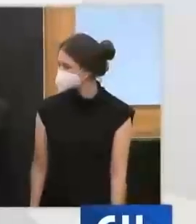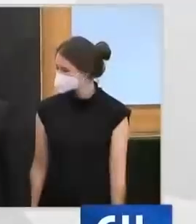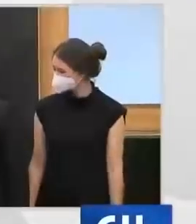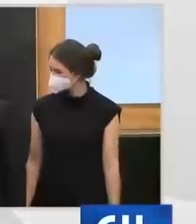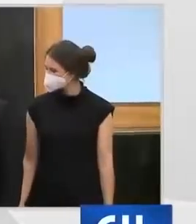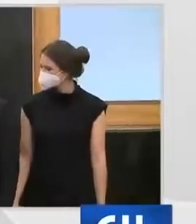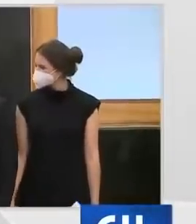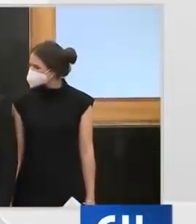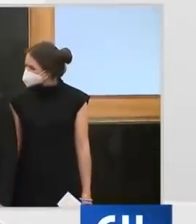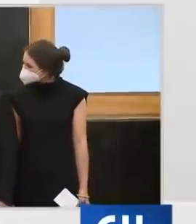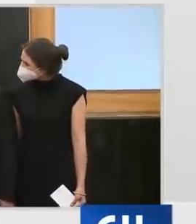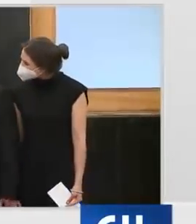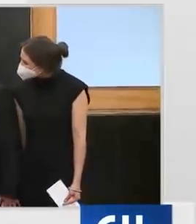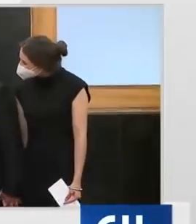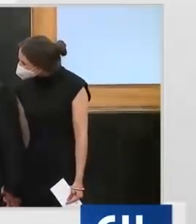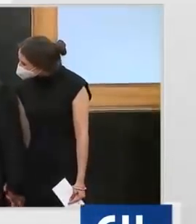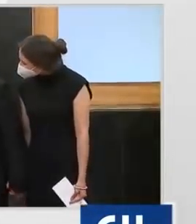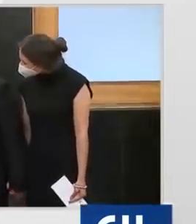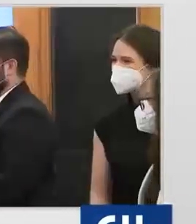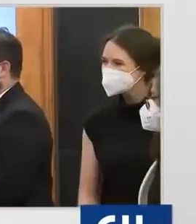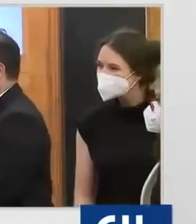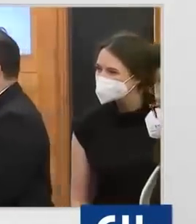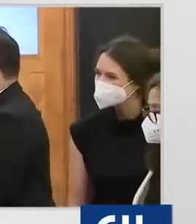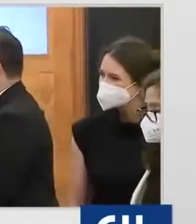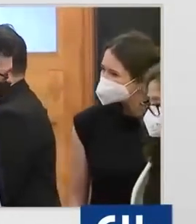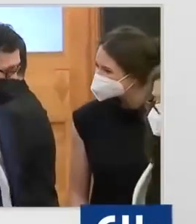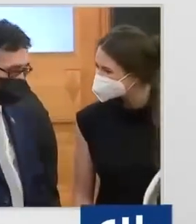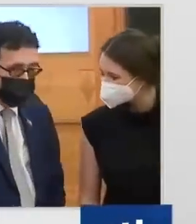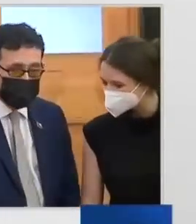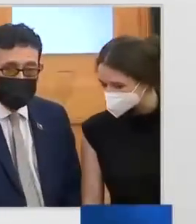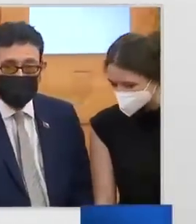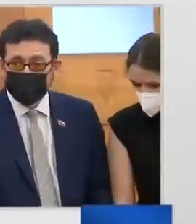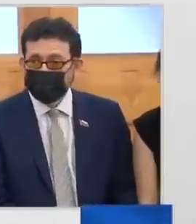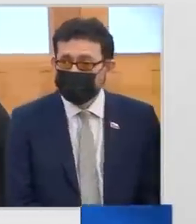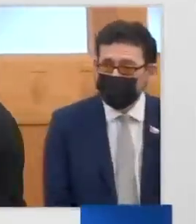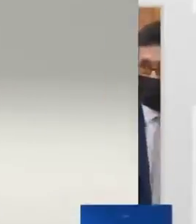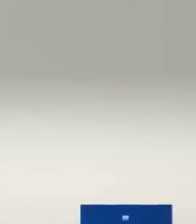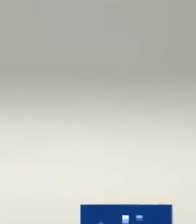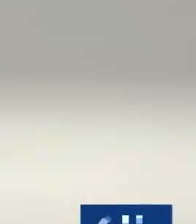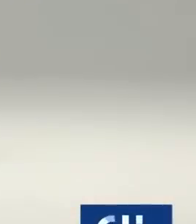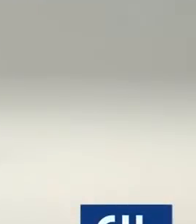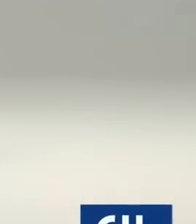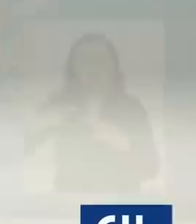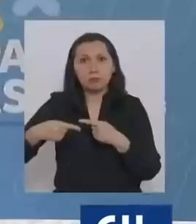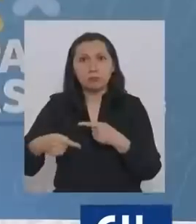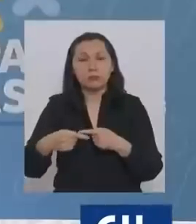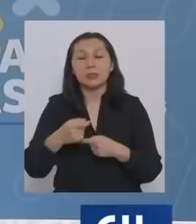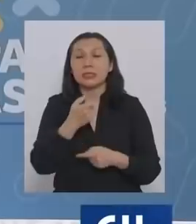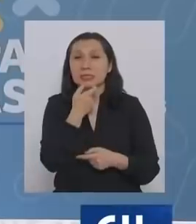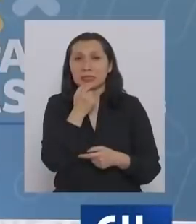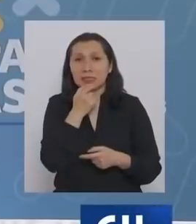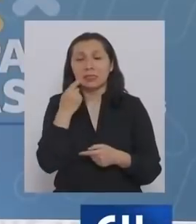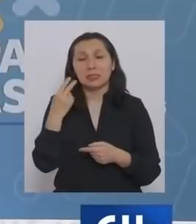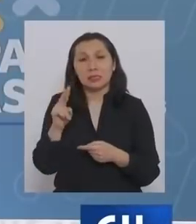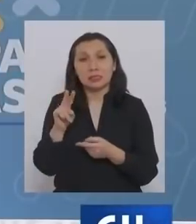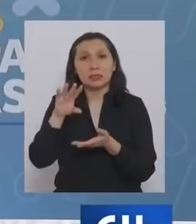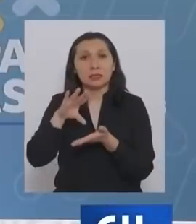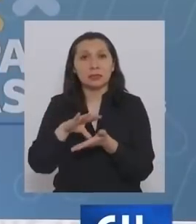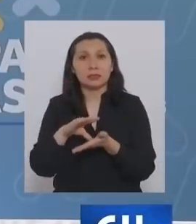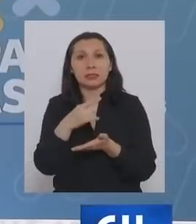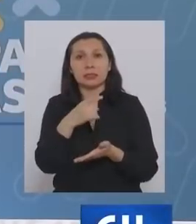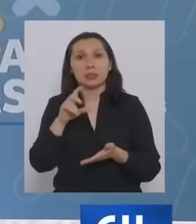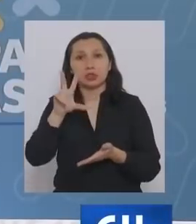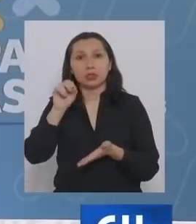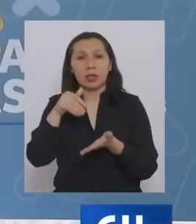Vamos a interrumpir esta actividad, vamos a retomar prontamente contigo porque vamos a ir al balance de las autoridades en materia